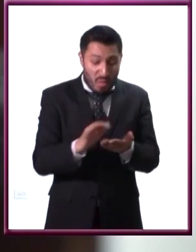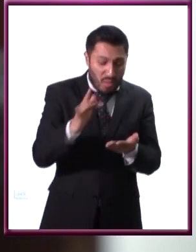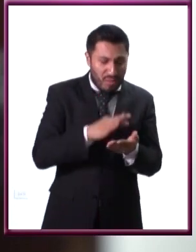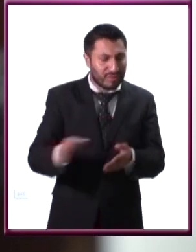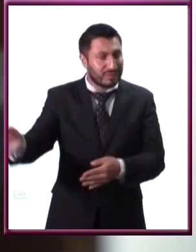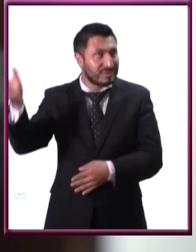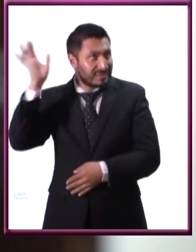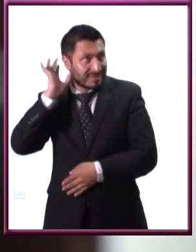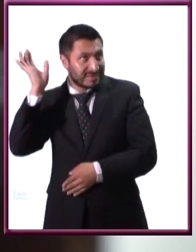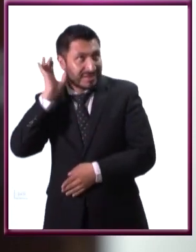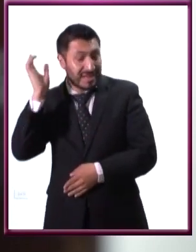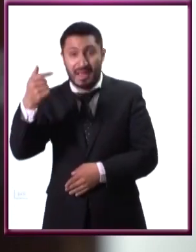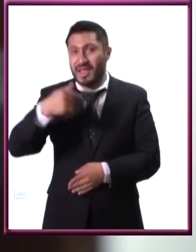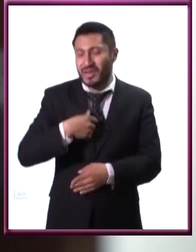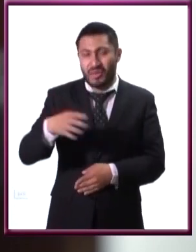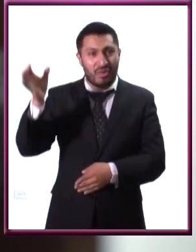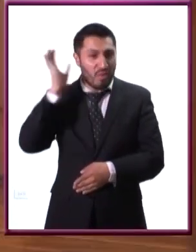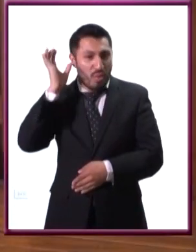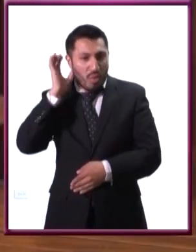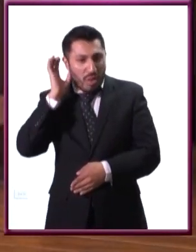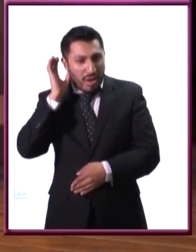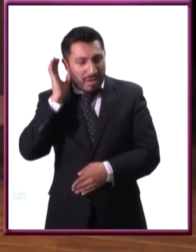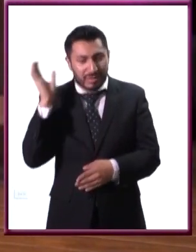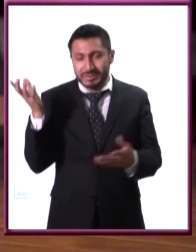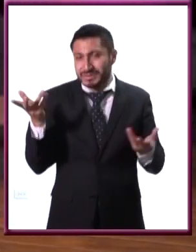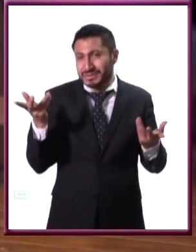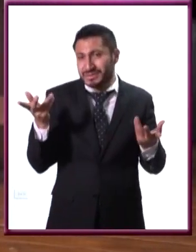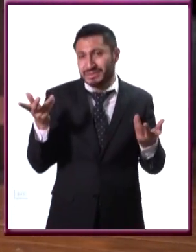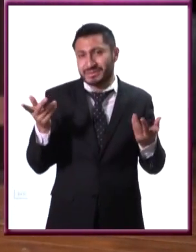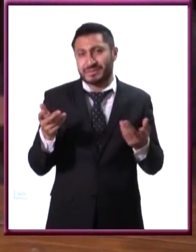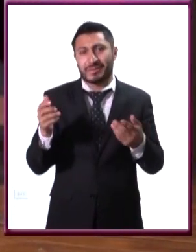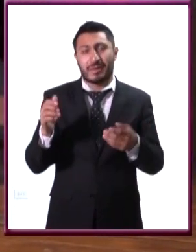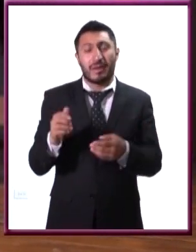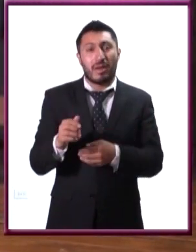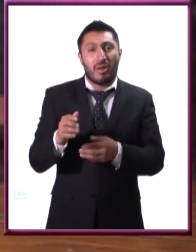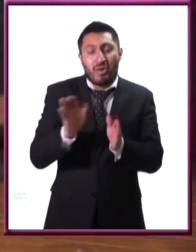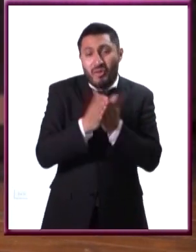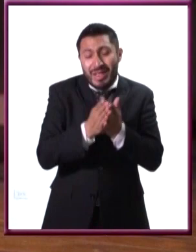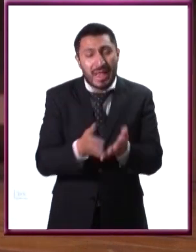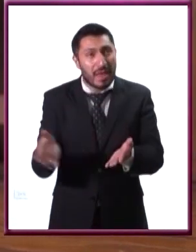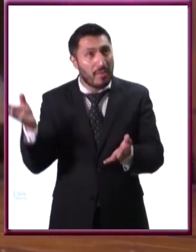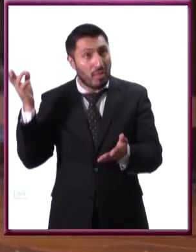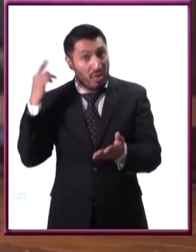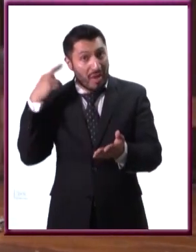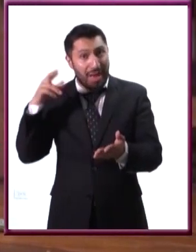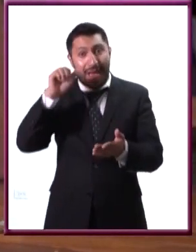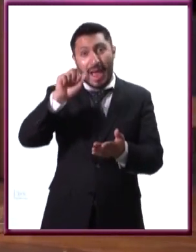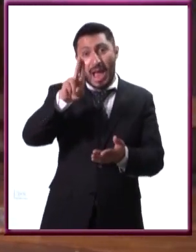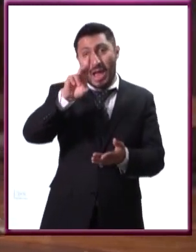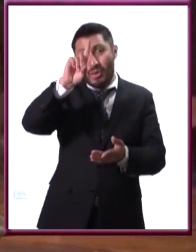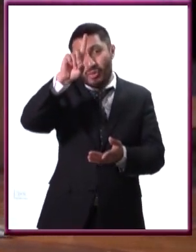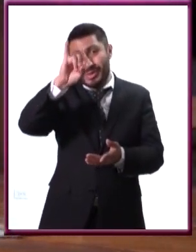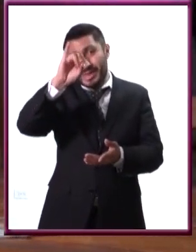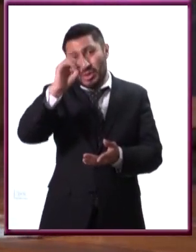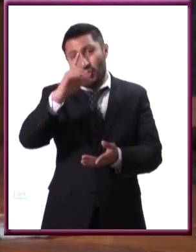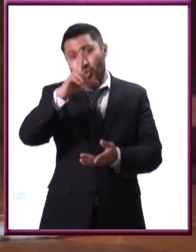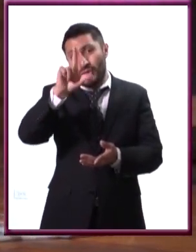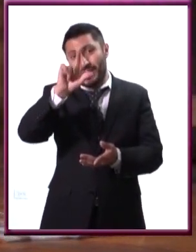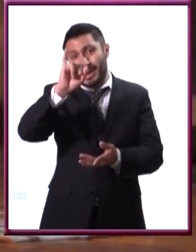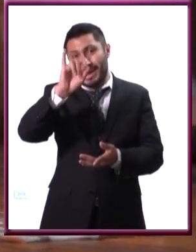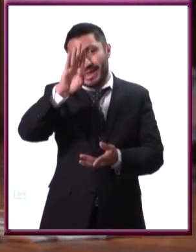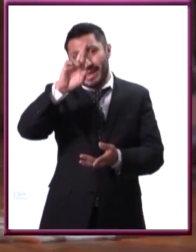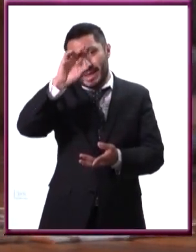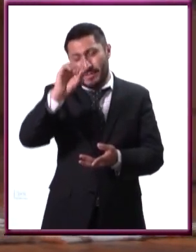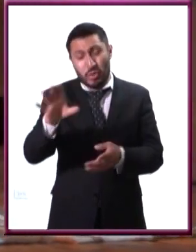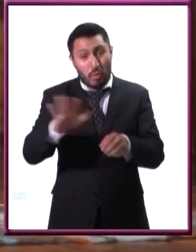más leo es escuchando. O sea, yo escucho muchos podcasts y escucho muchos audiolibros porque mi atención auditiva es mucho